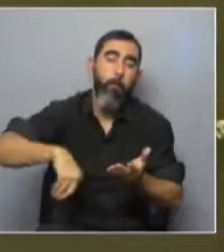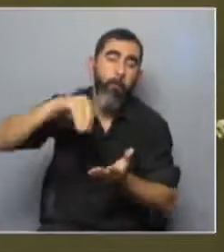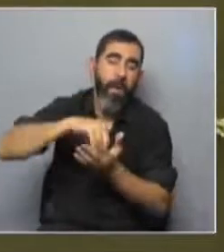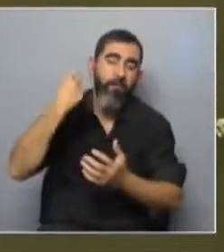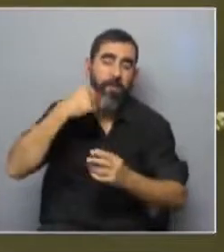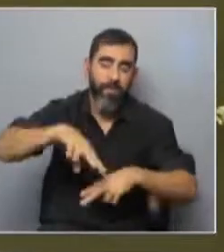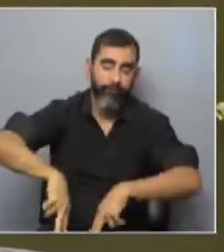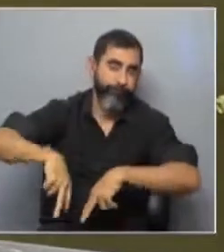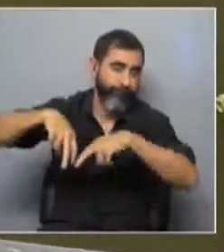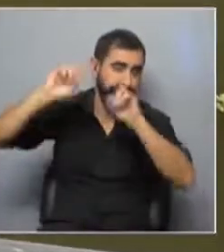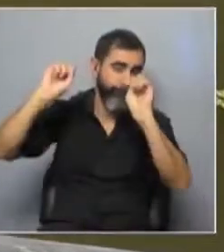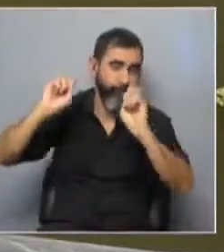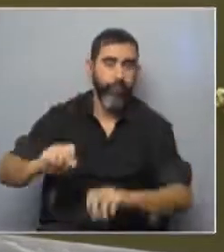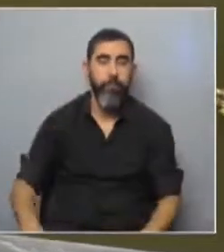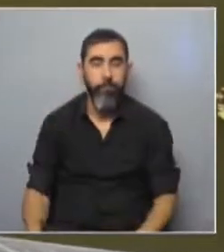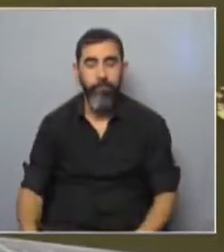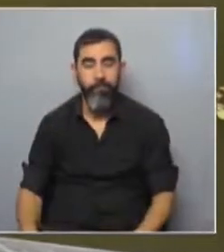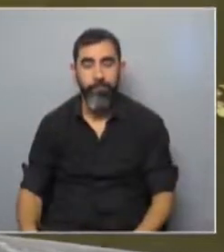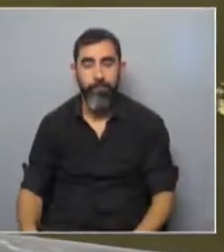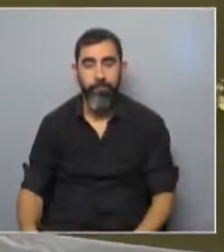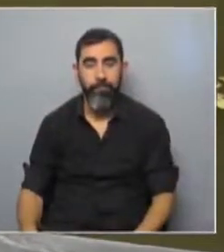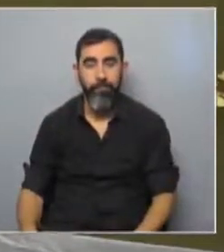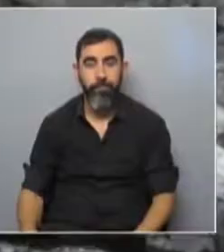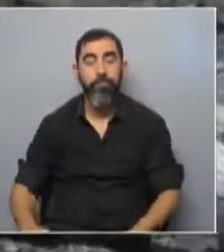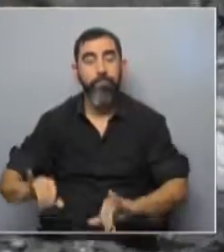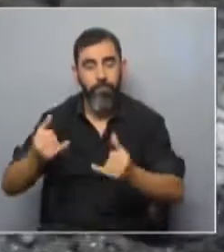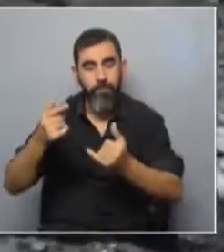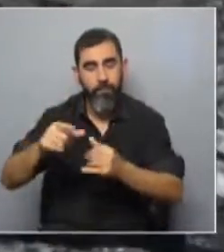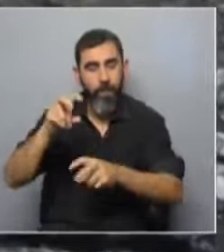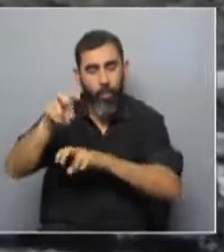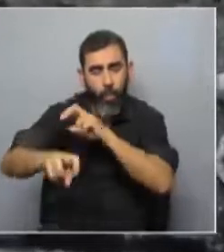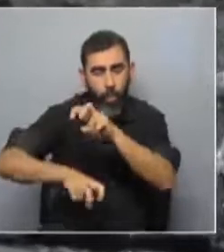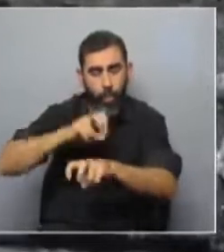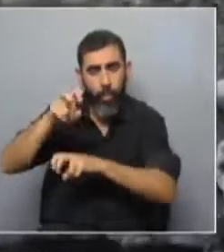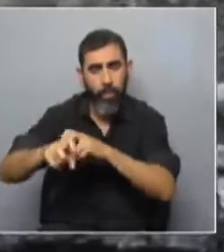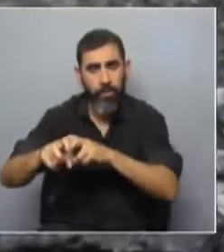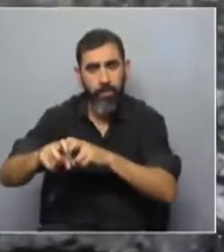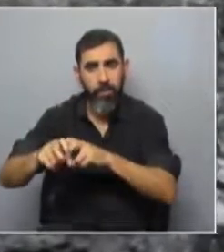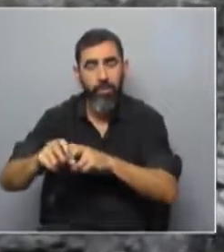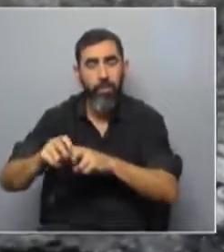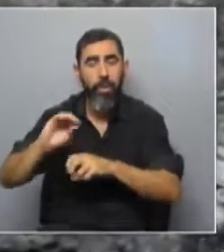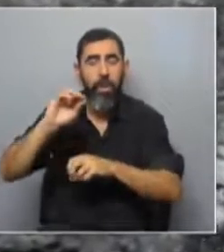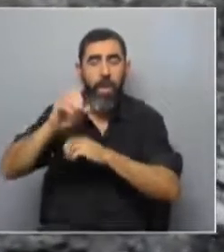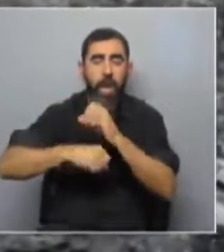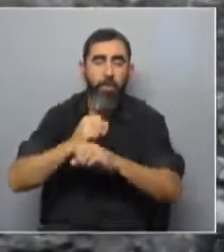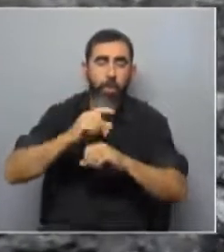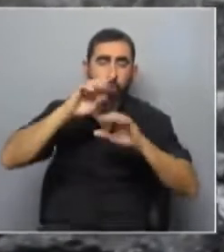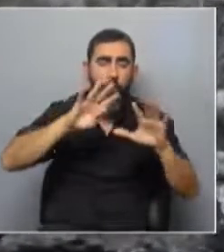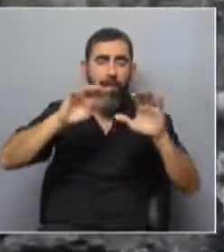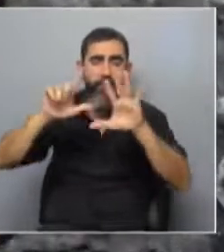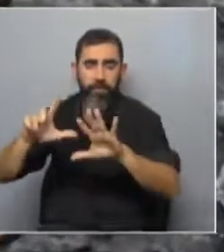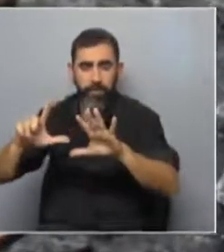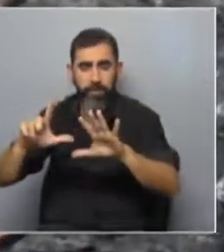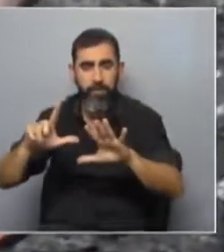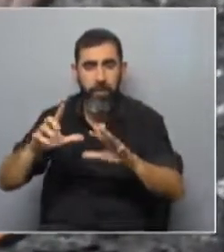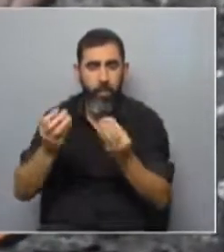excavar. Y acá sí, allá habían estado excavando los grises del 97, o sea, se han